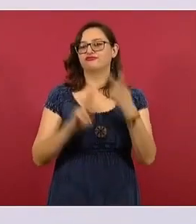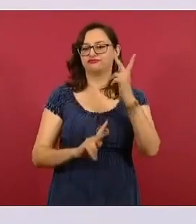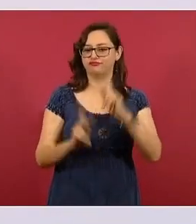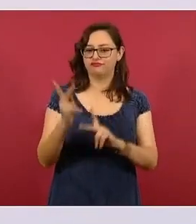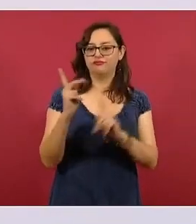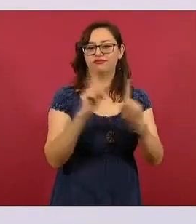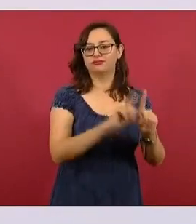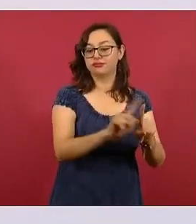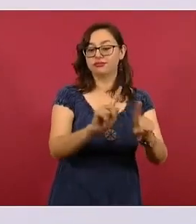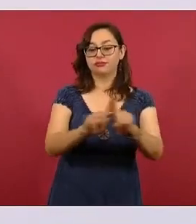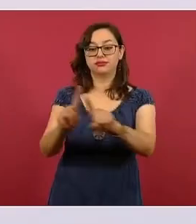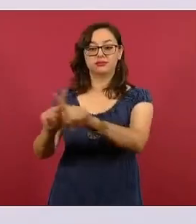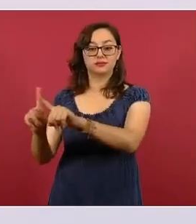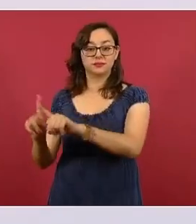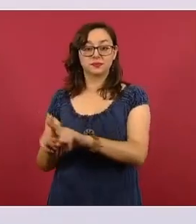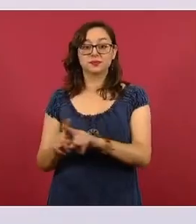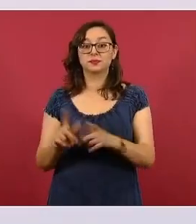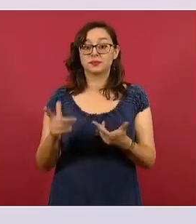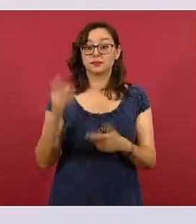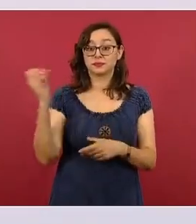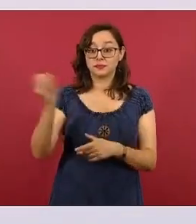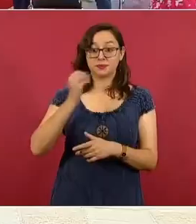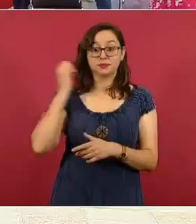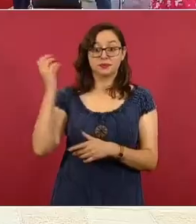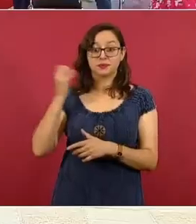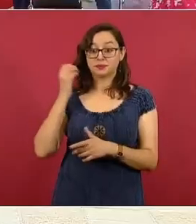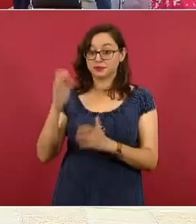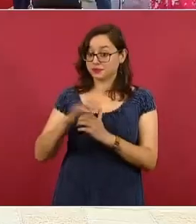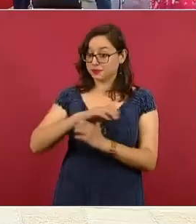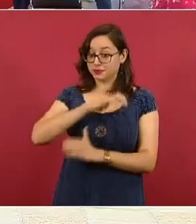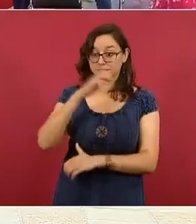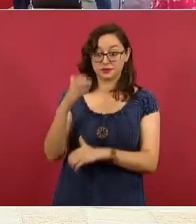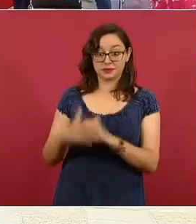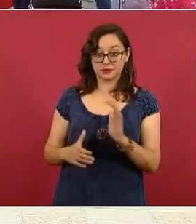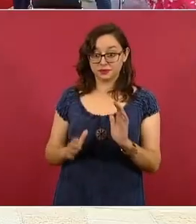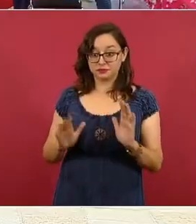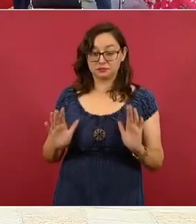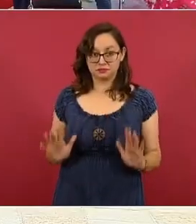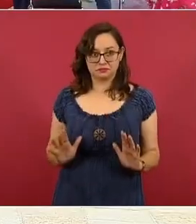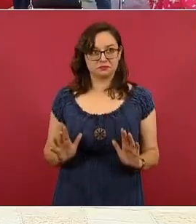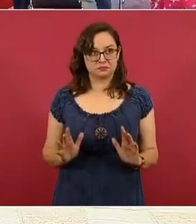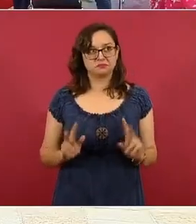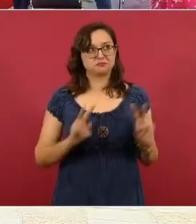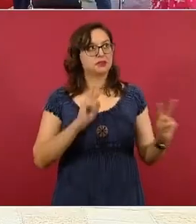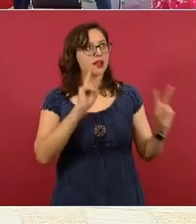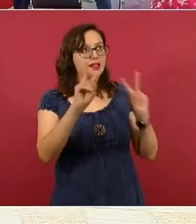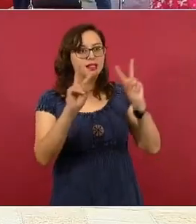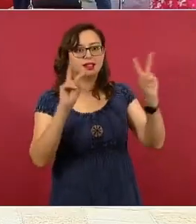Entonces, cuando terminemos, además no voy a emplear mucho tiempo